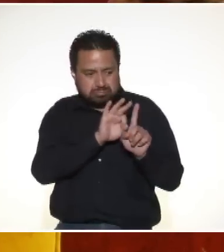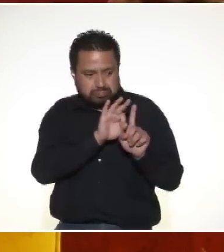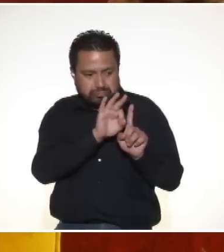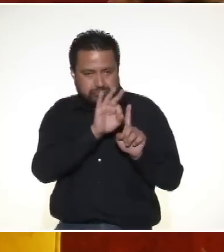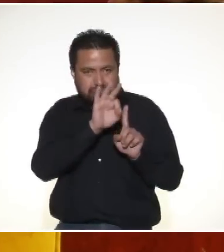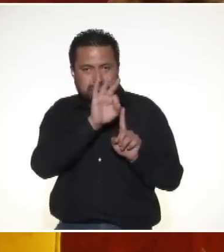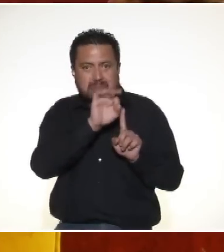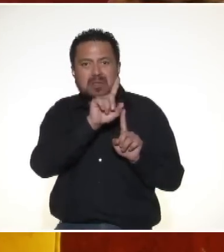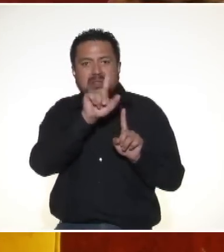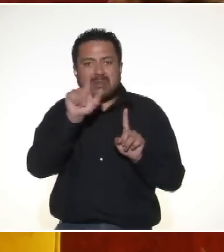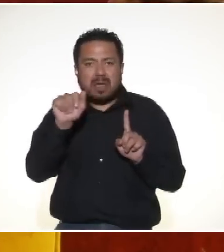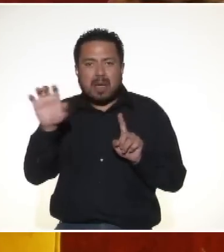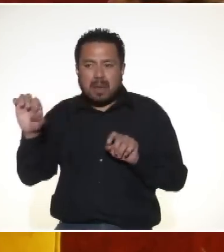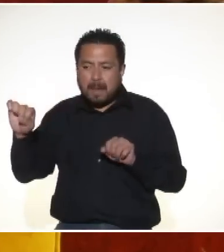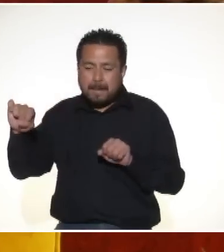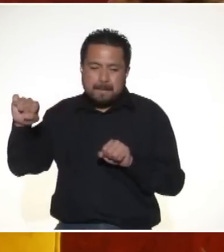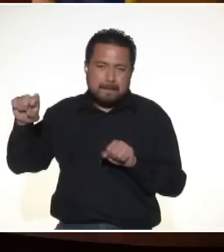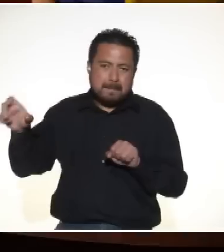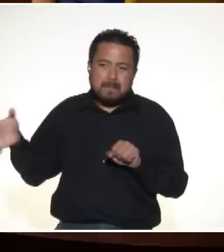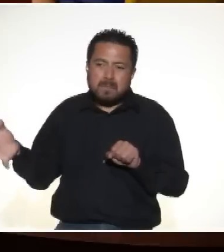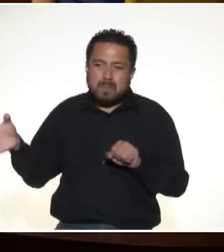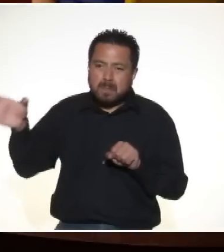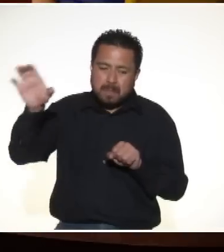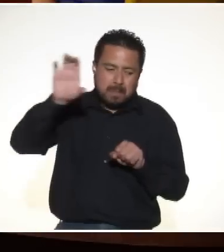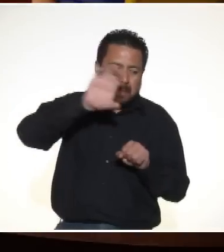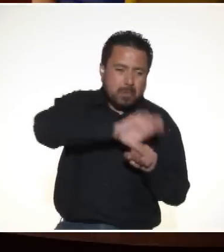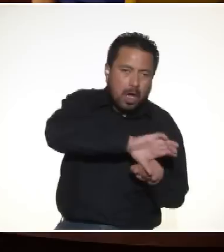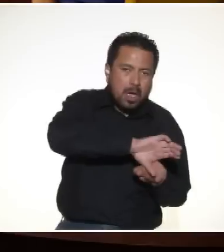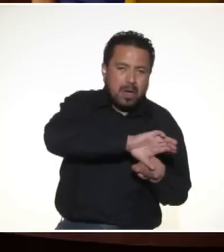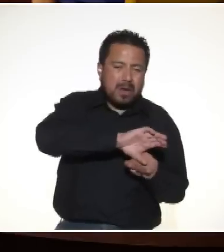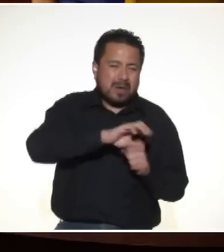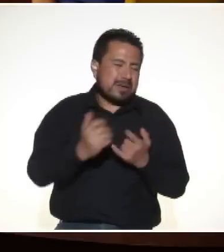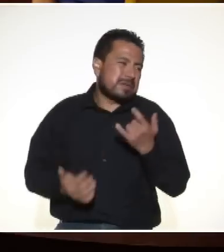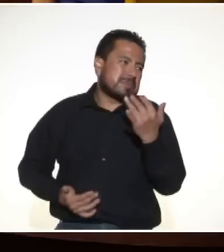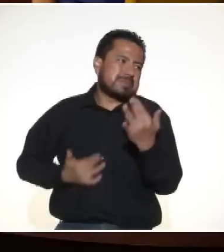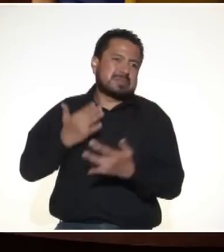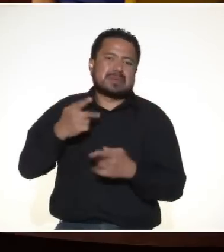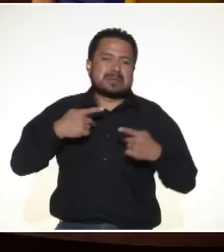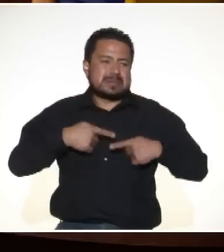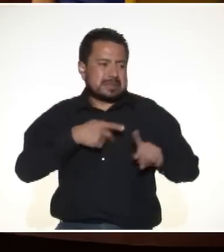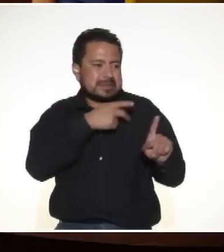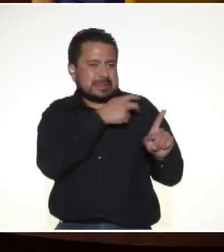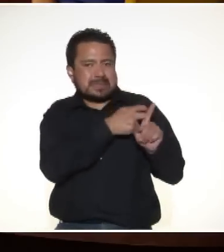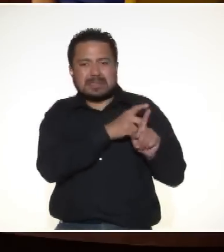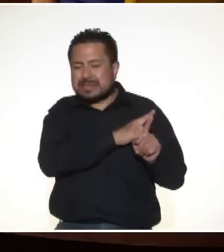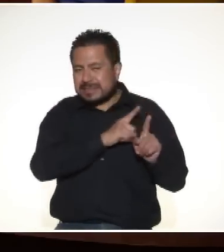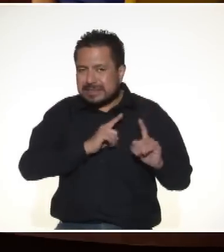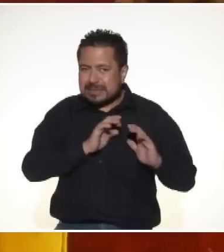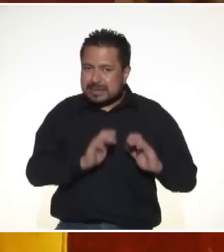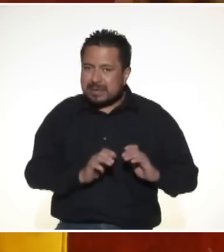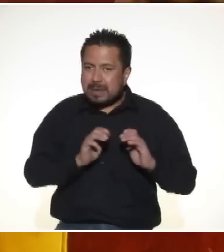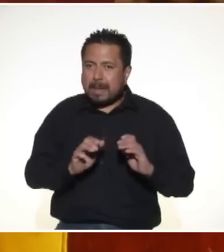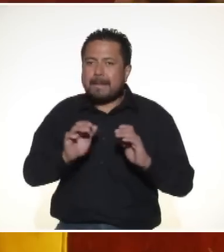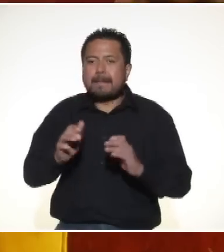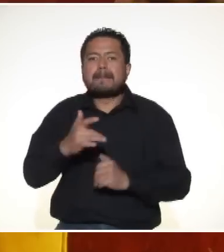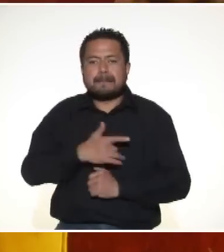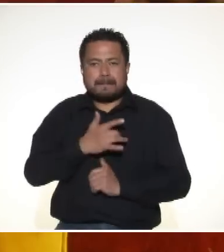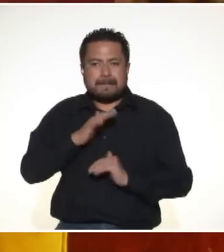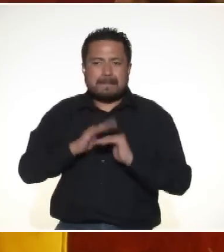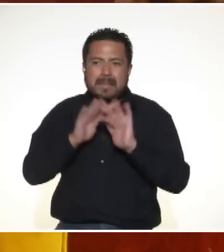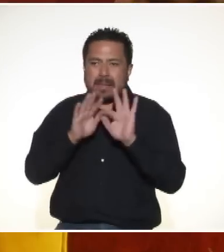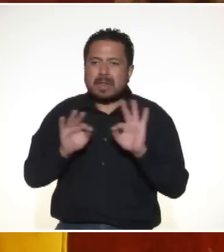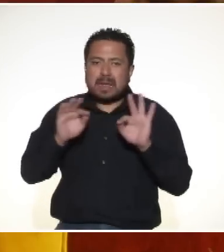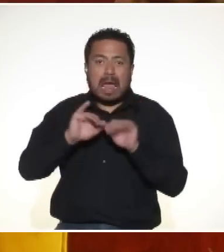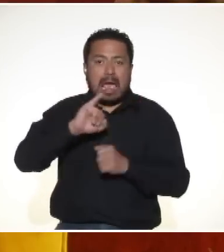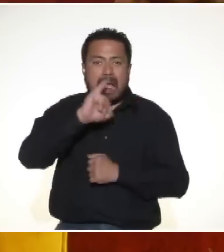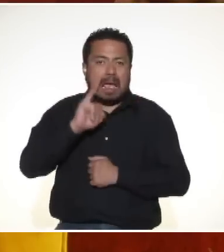Se va a quemar. se va a vaciar el calentador sobre esa persona. Entonces, ese punto de prevención también me parece relevante. Nunca lo había Sí.